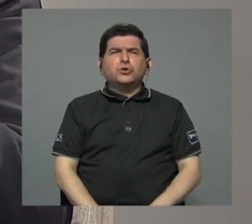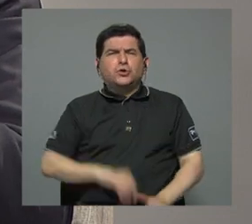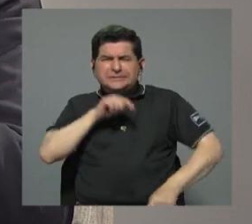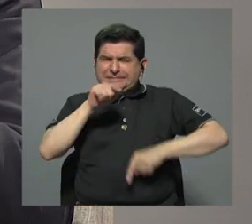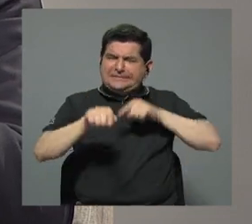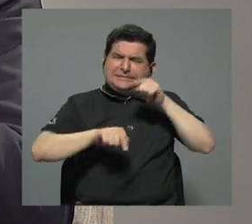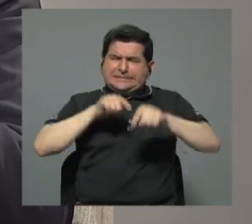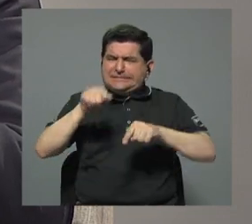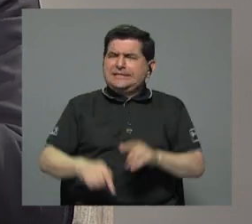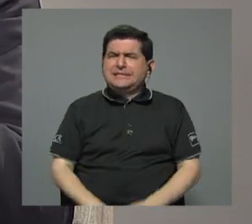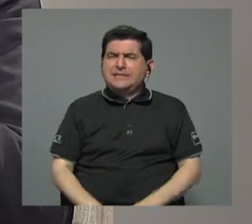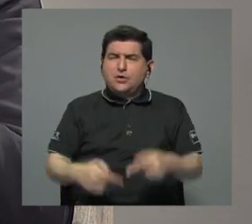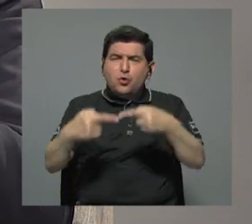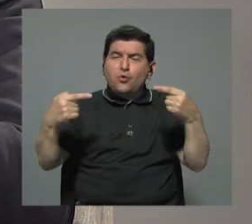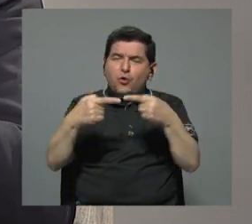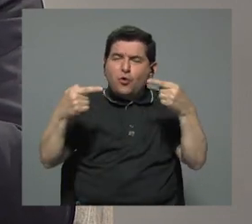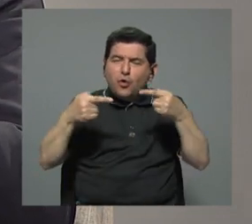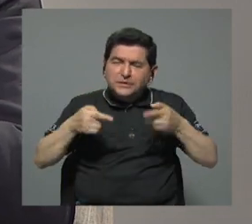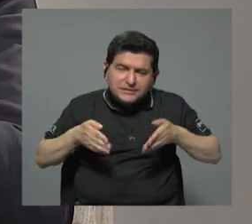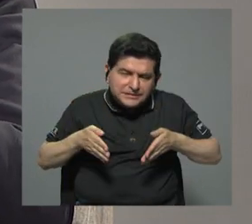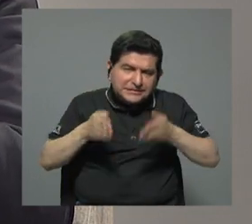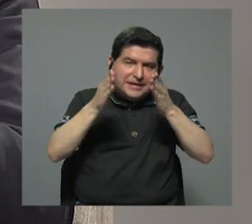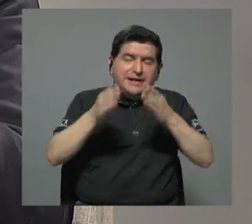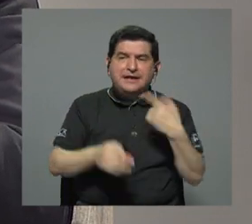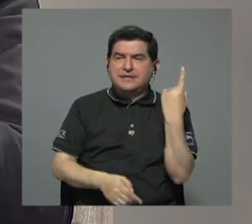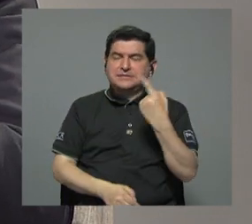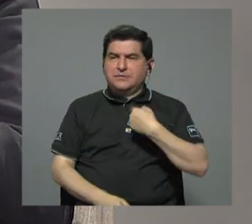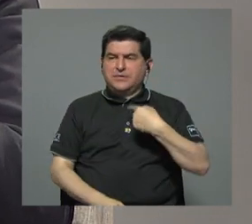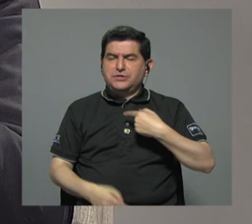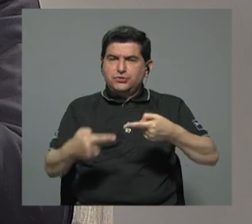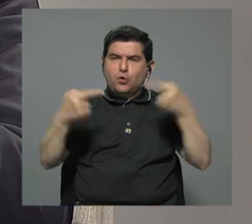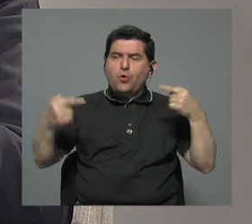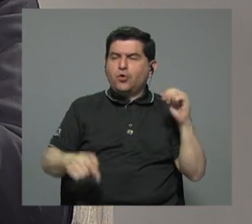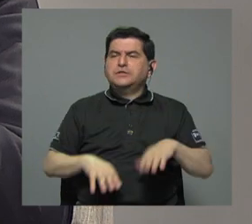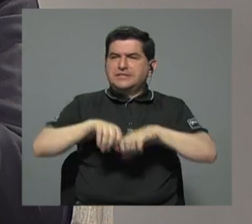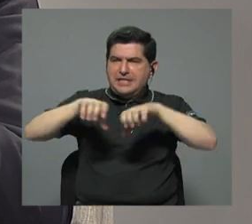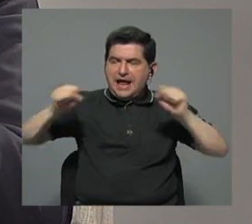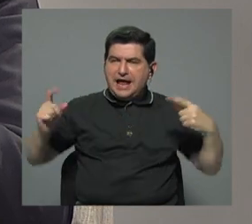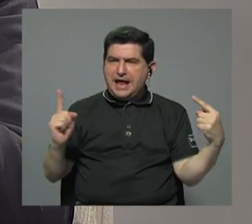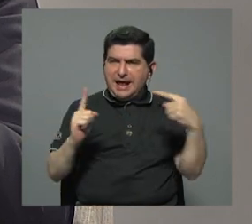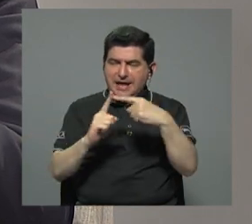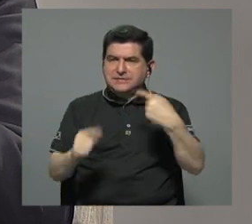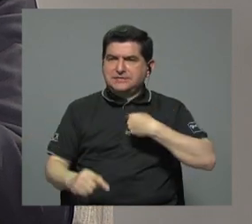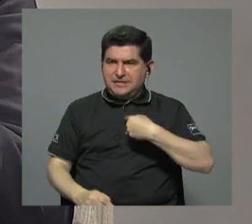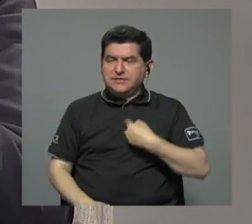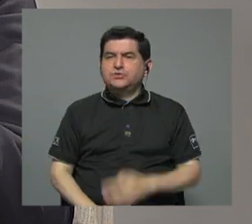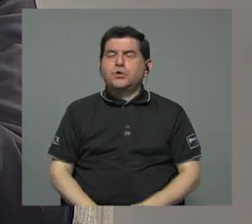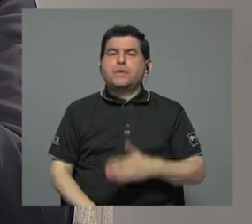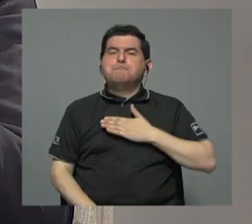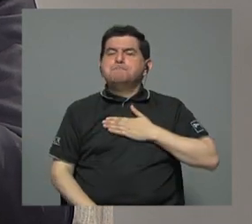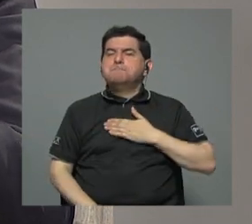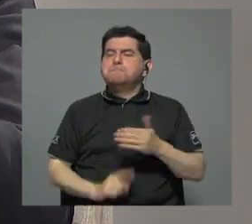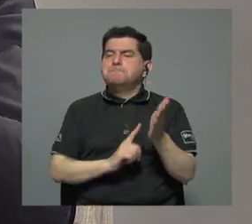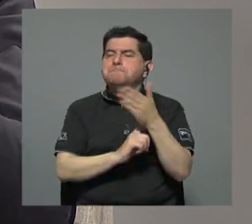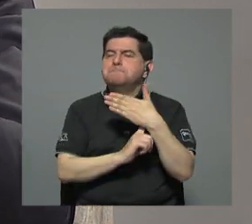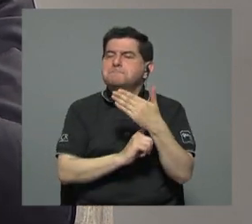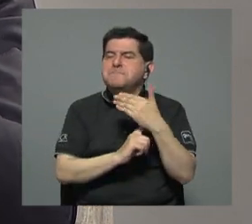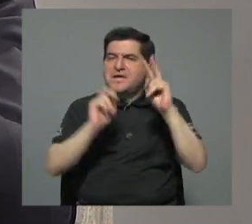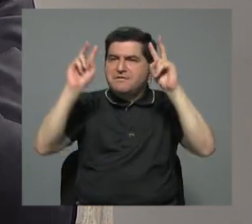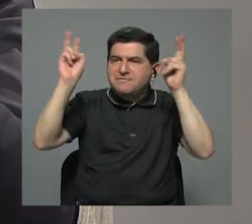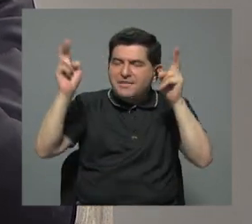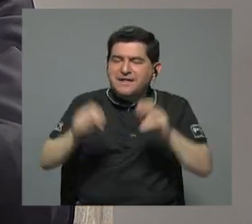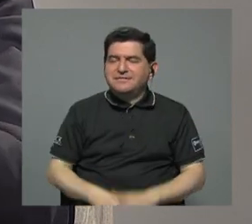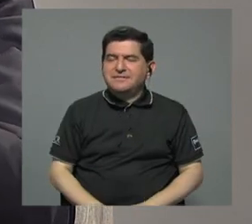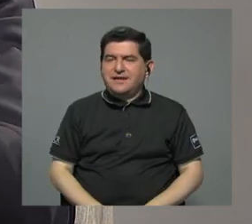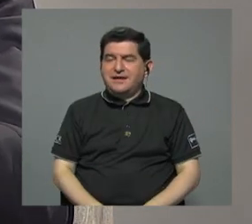muy contracorriente y siempre he estado muy opuesto a la corrupción al punto que lo tomado como una de mis banderas de estudio desde que desde